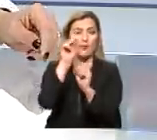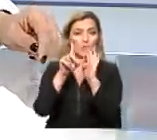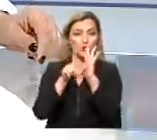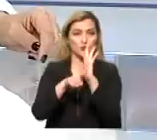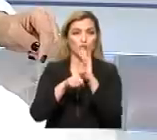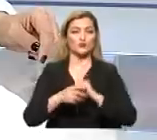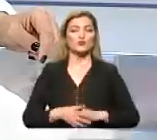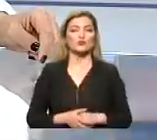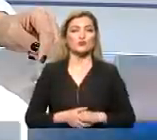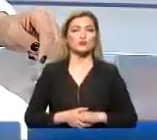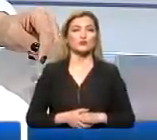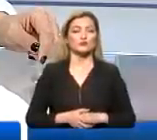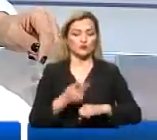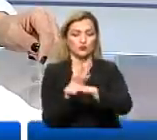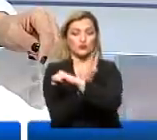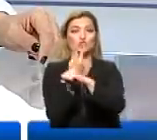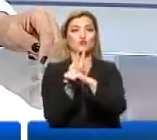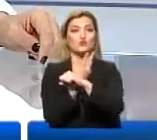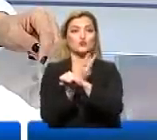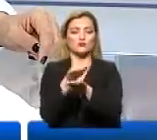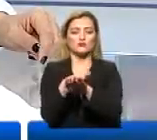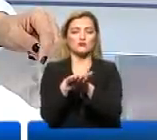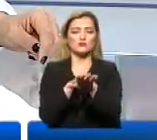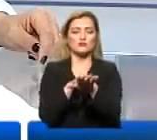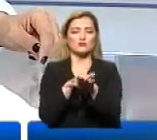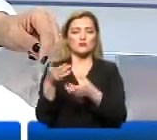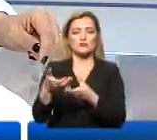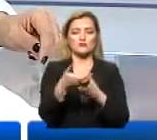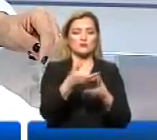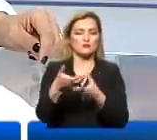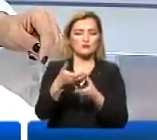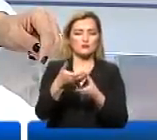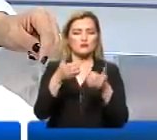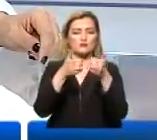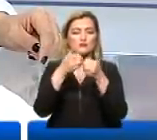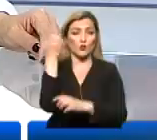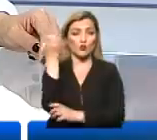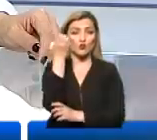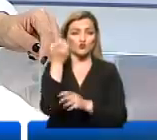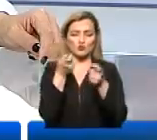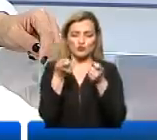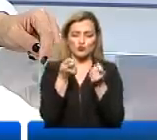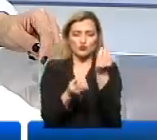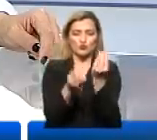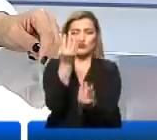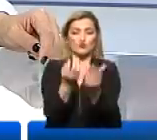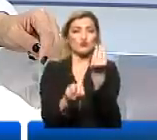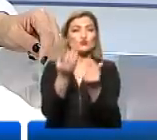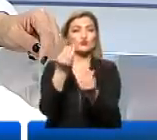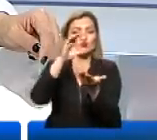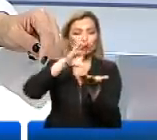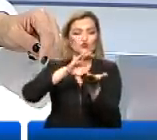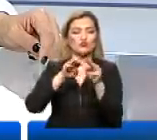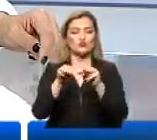8:31 a.m. Alrededor de 2 horas demoró el cuerpo de bomberos y equipos de emergencia en controlar el incendio registrado en el